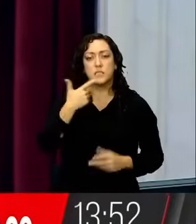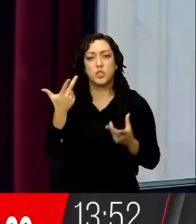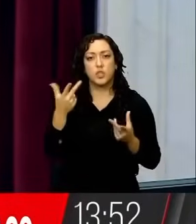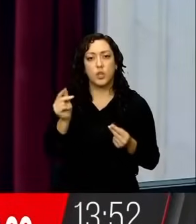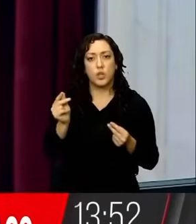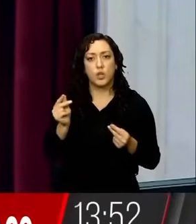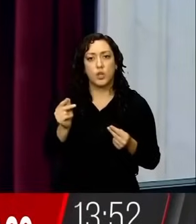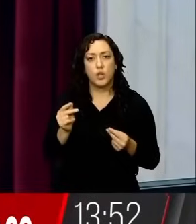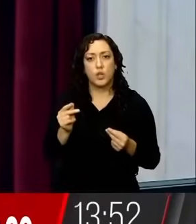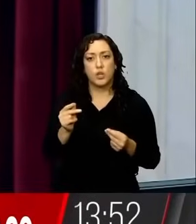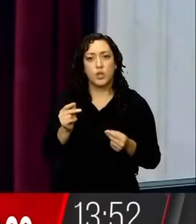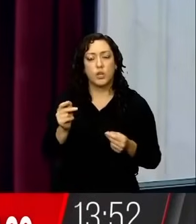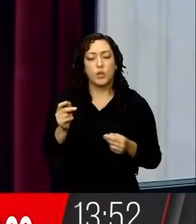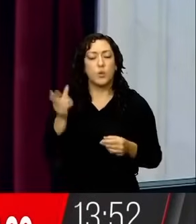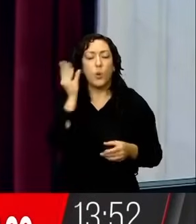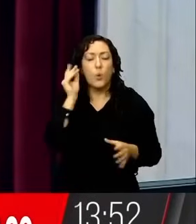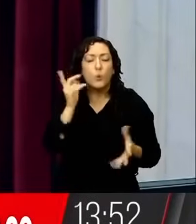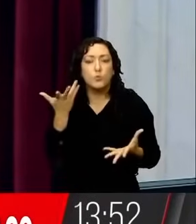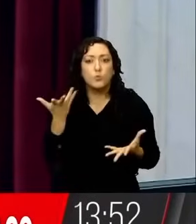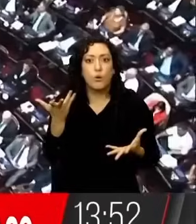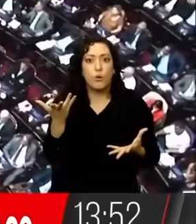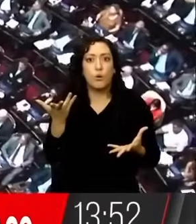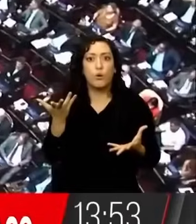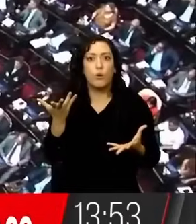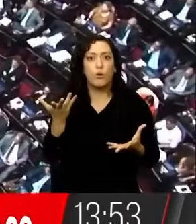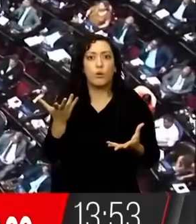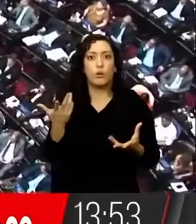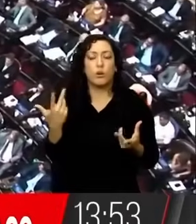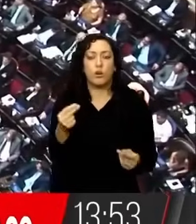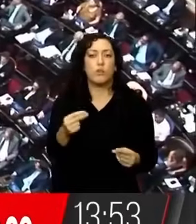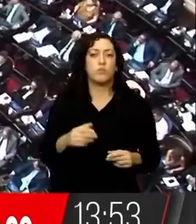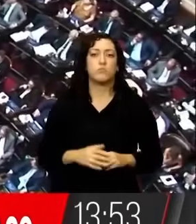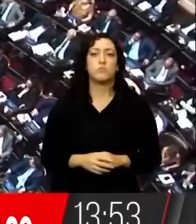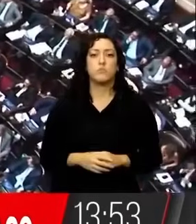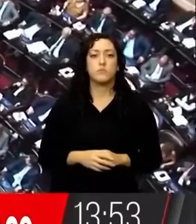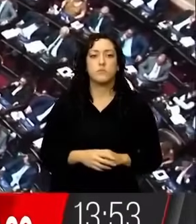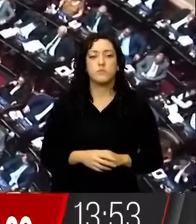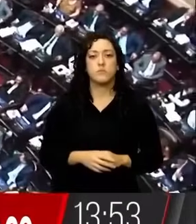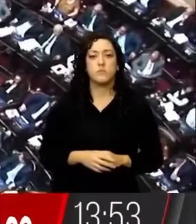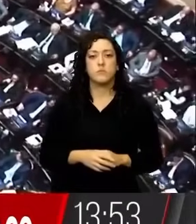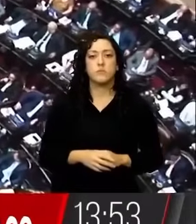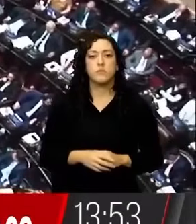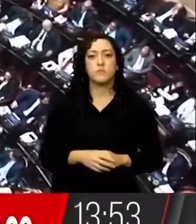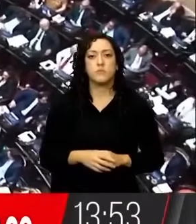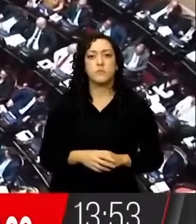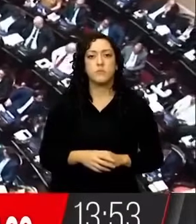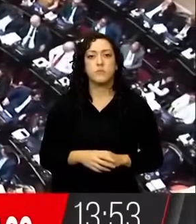Negativo, abstención, no escucho. Negativo, diputada Figueroa Casas.